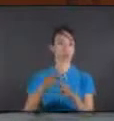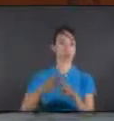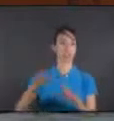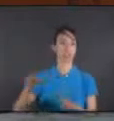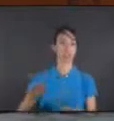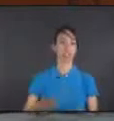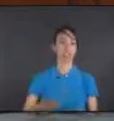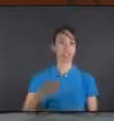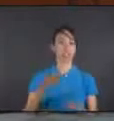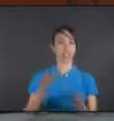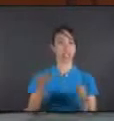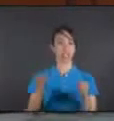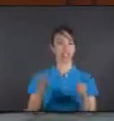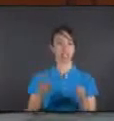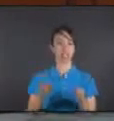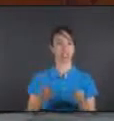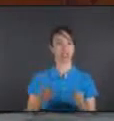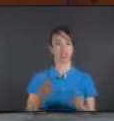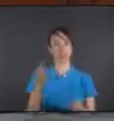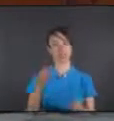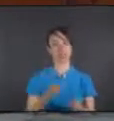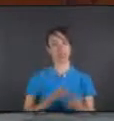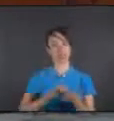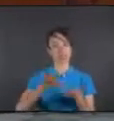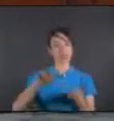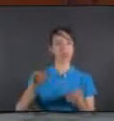de nombres de una señora que se llamaba